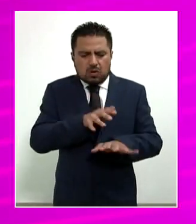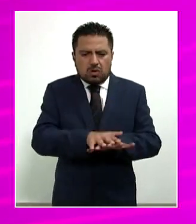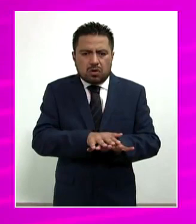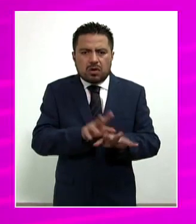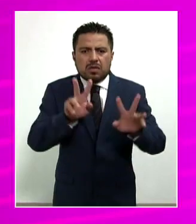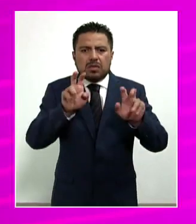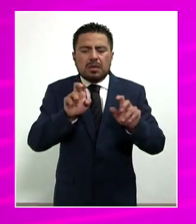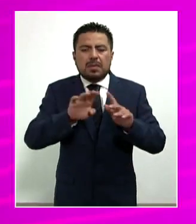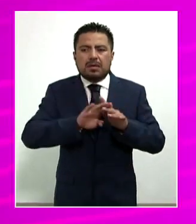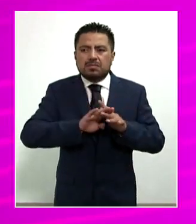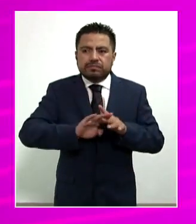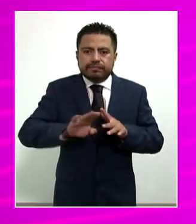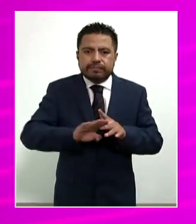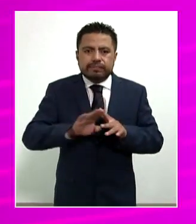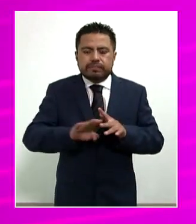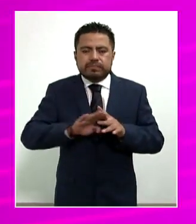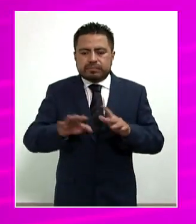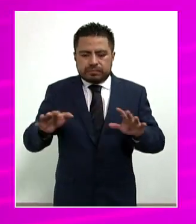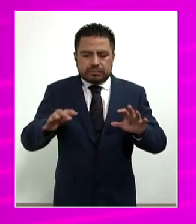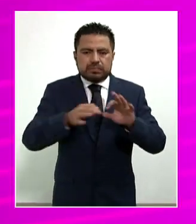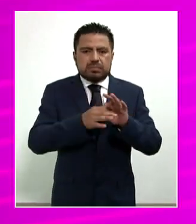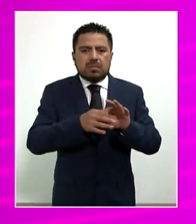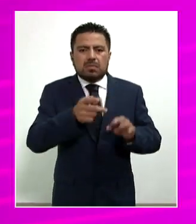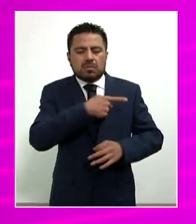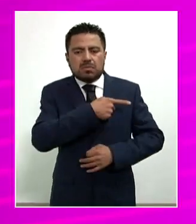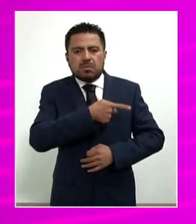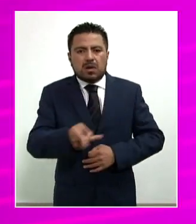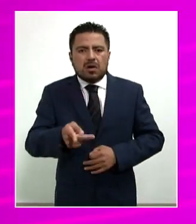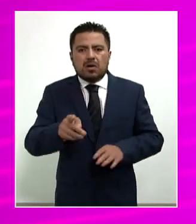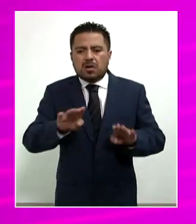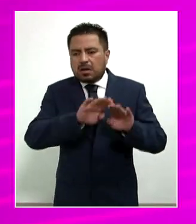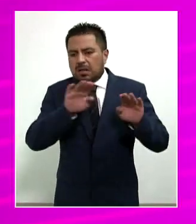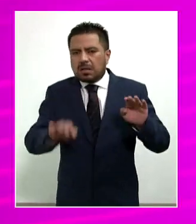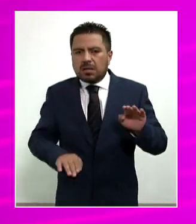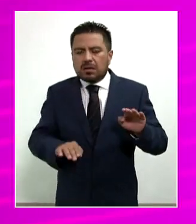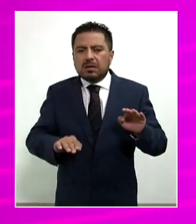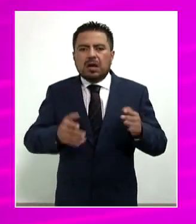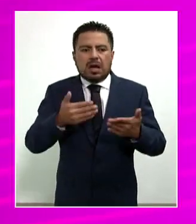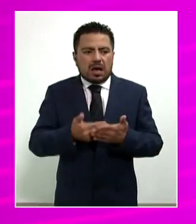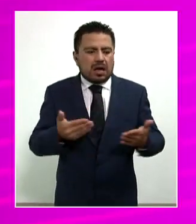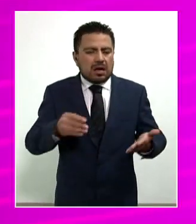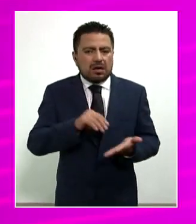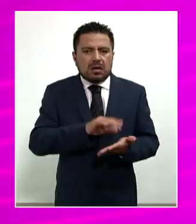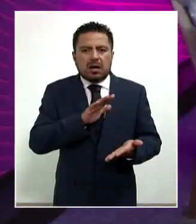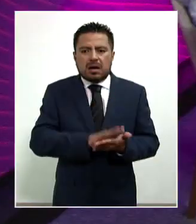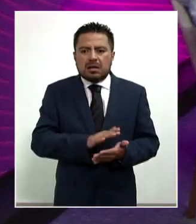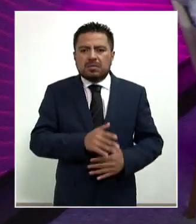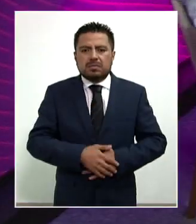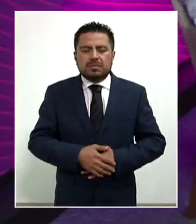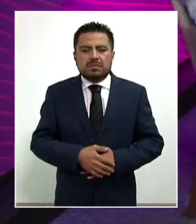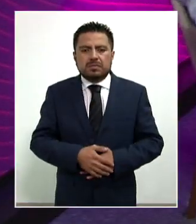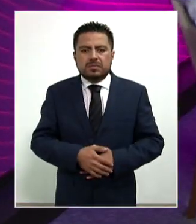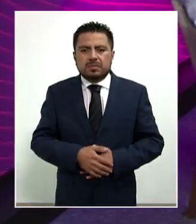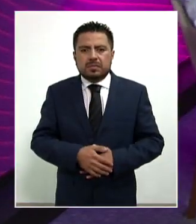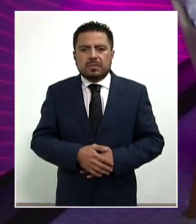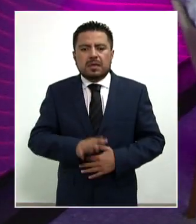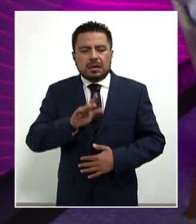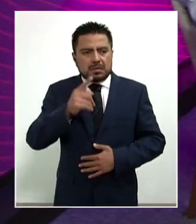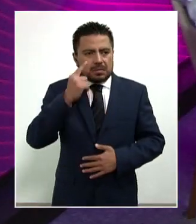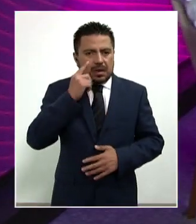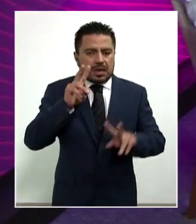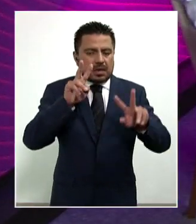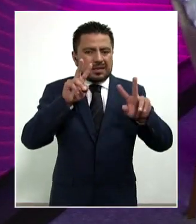tema de la migración vinculado con la pobreza, con la desigualdad y con las circunstancias actuales? Mira, es